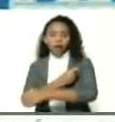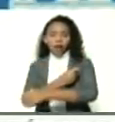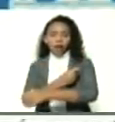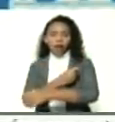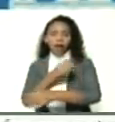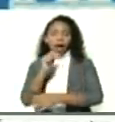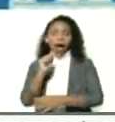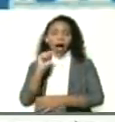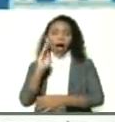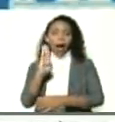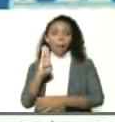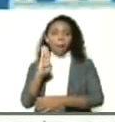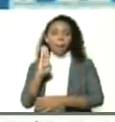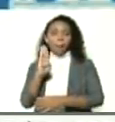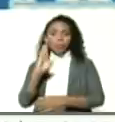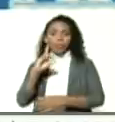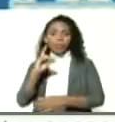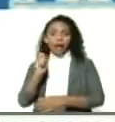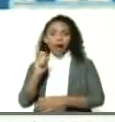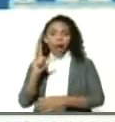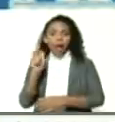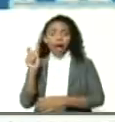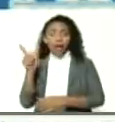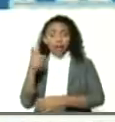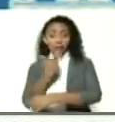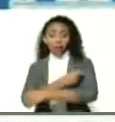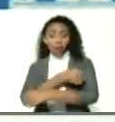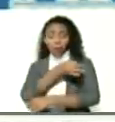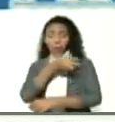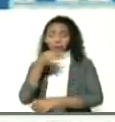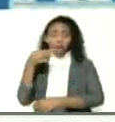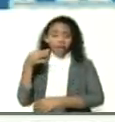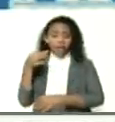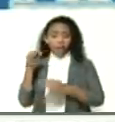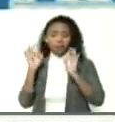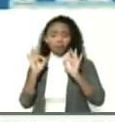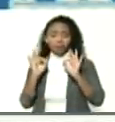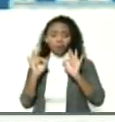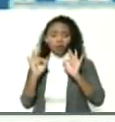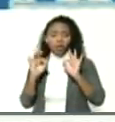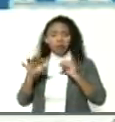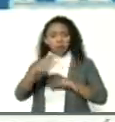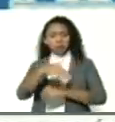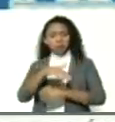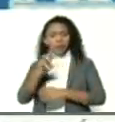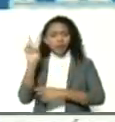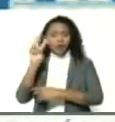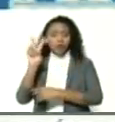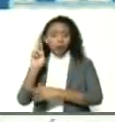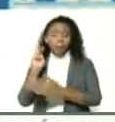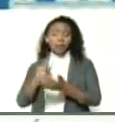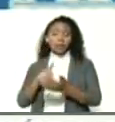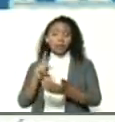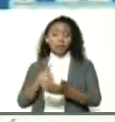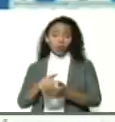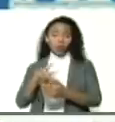Abdala, una vacuna muy segura y efectiva, donde Venezuela va a participar de la tercera fase